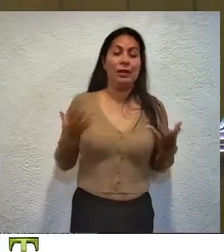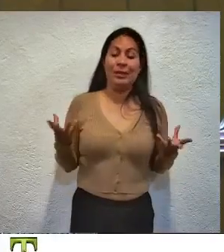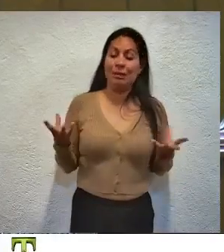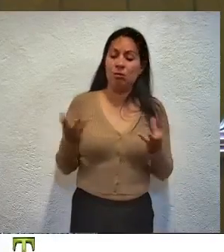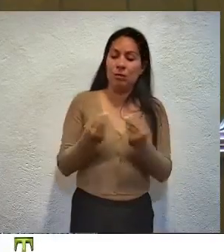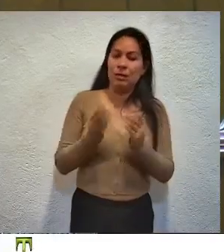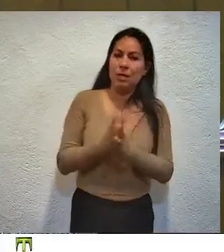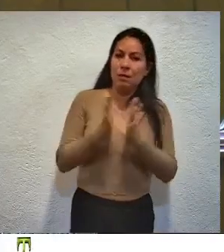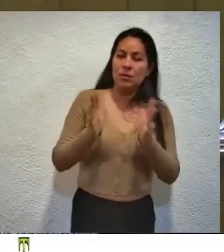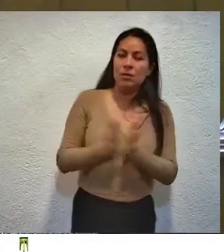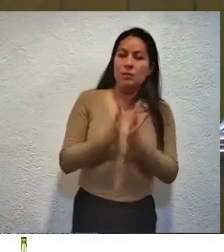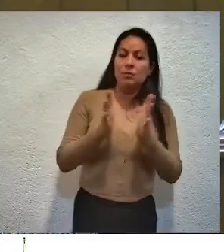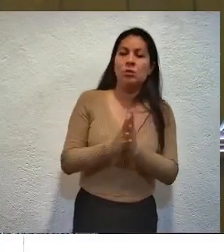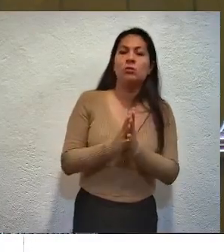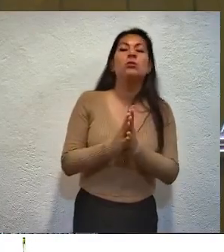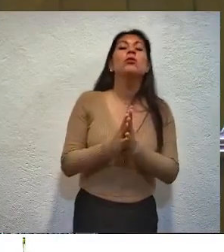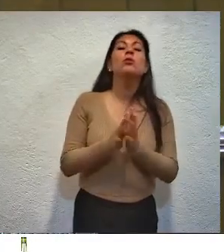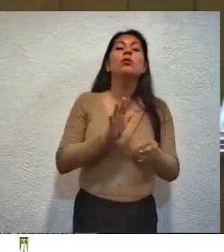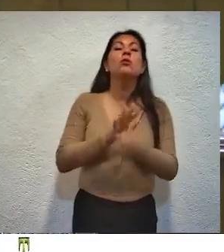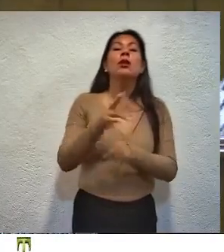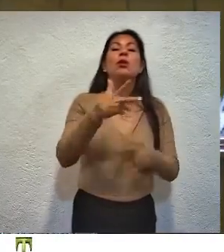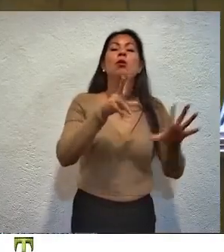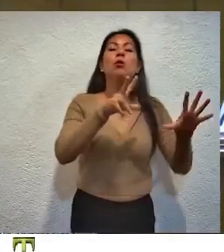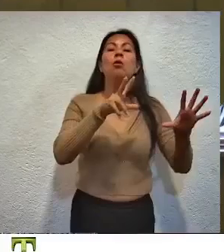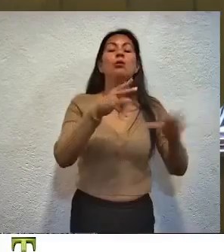de la participación ciudadana fue de